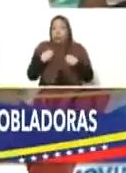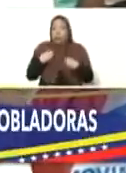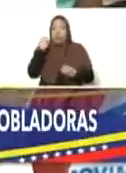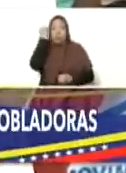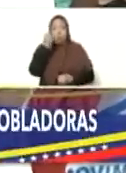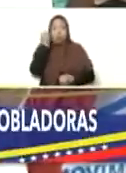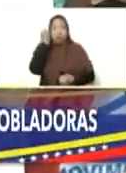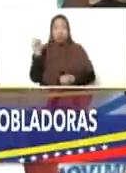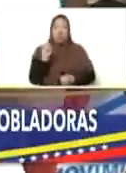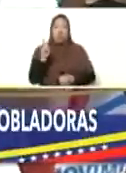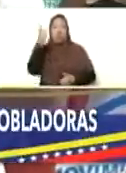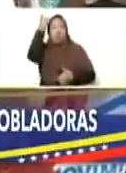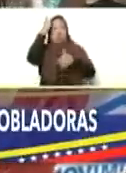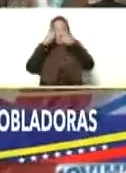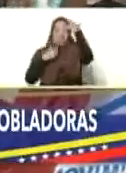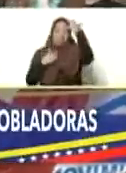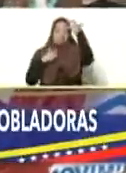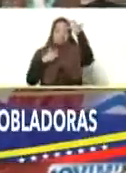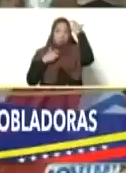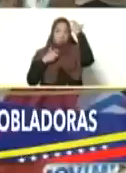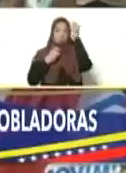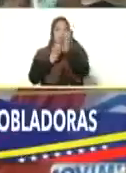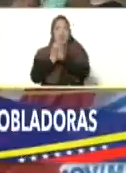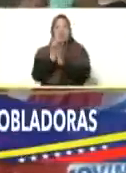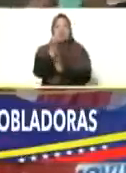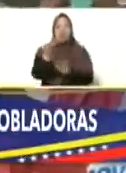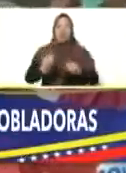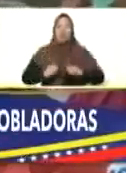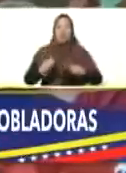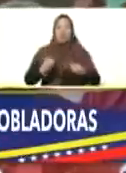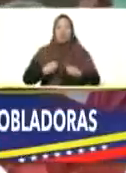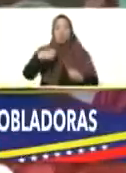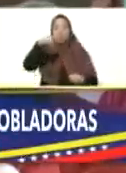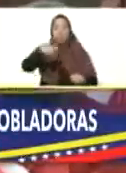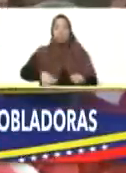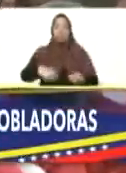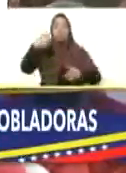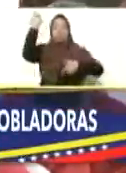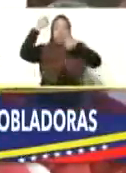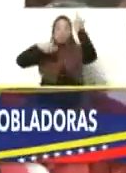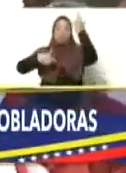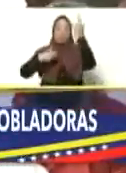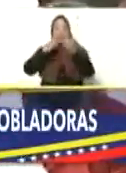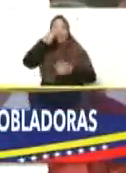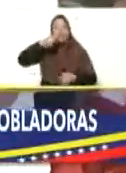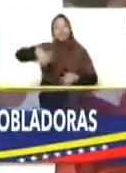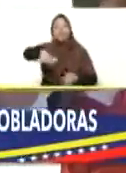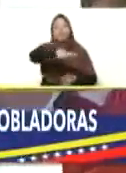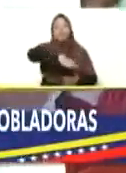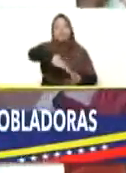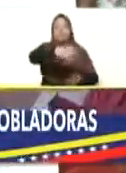a nuestro comandante externo que está presente aquí porque estaba el pueblo